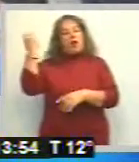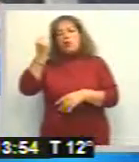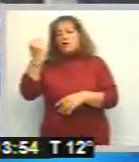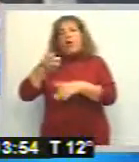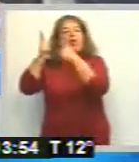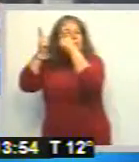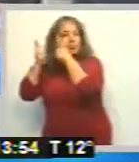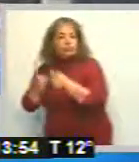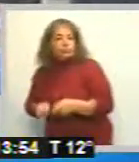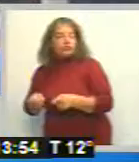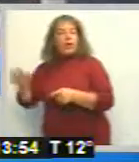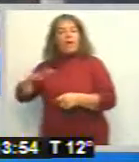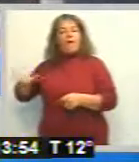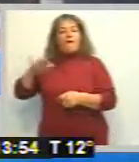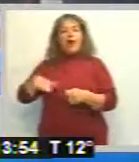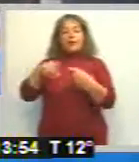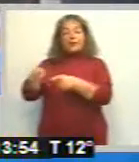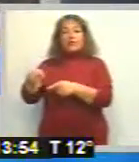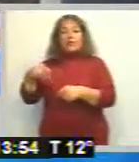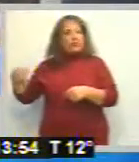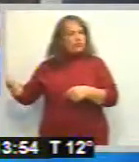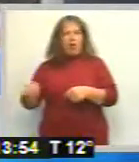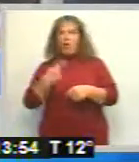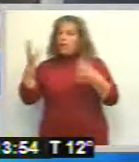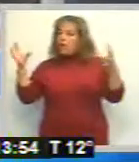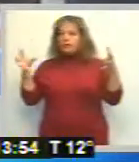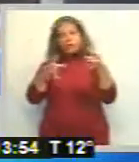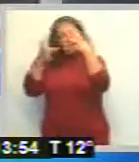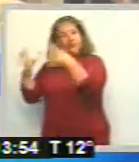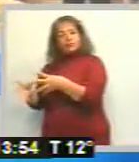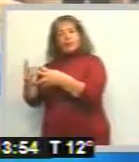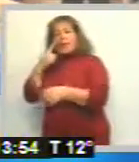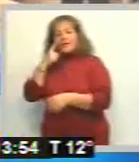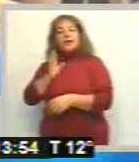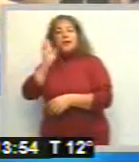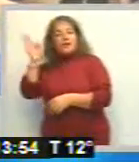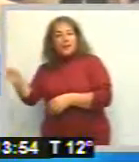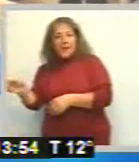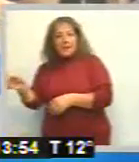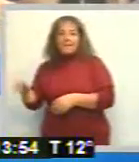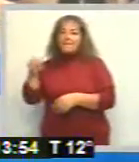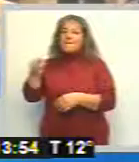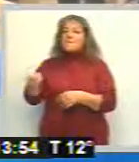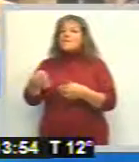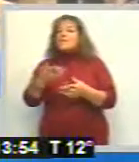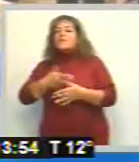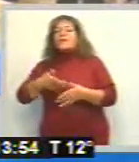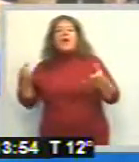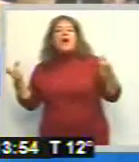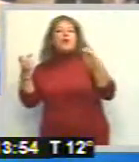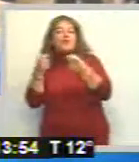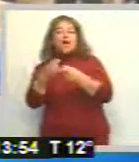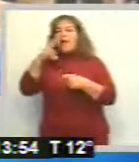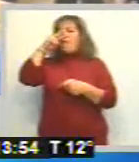municipalidad de mi barrio, con lo cual el intendente junto a todos sus funcionarios van a un barrio de la ciudad y sin ningún tipo de necesidad de audiencia o formalidad